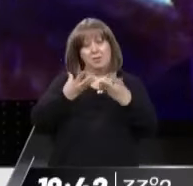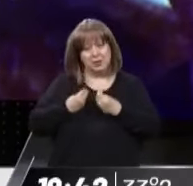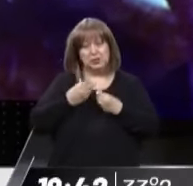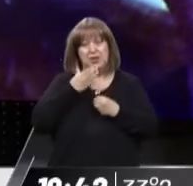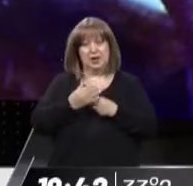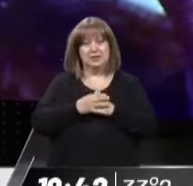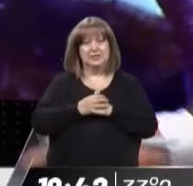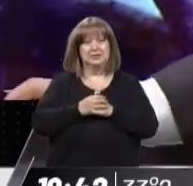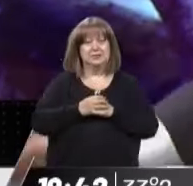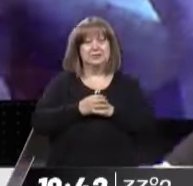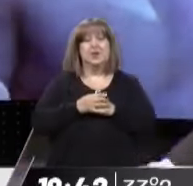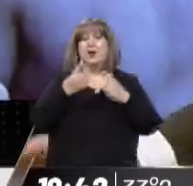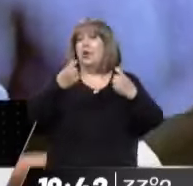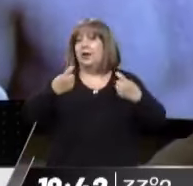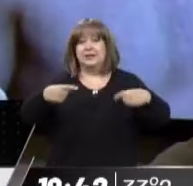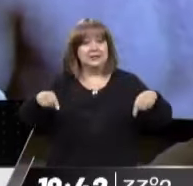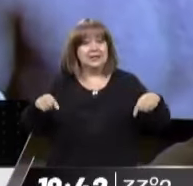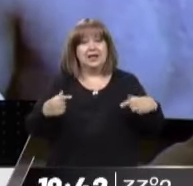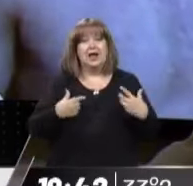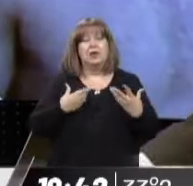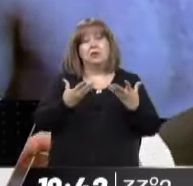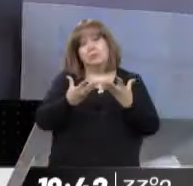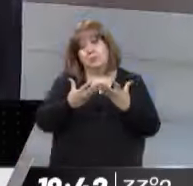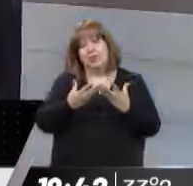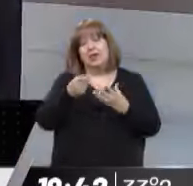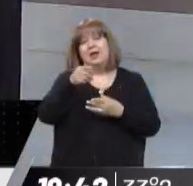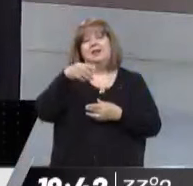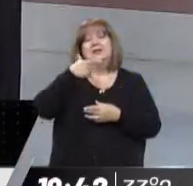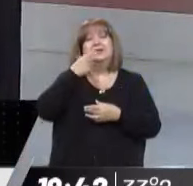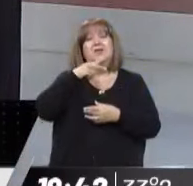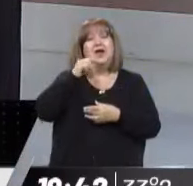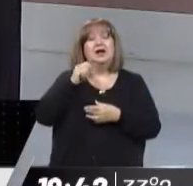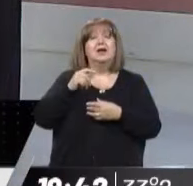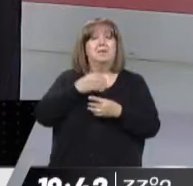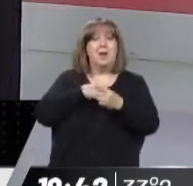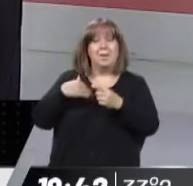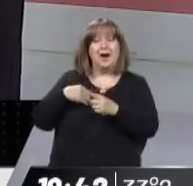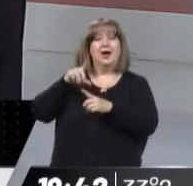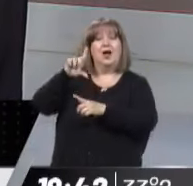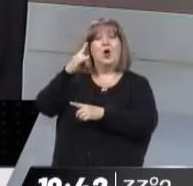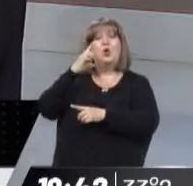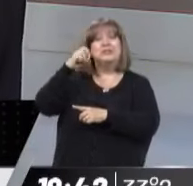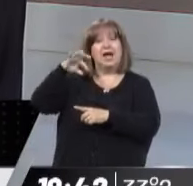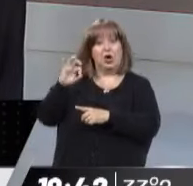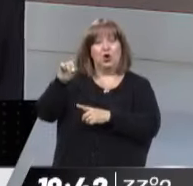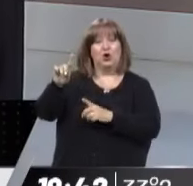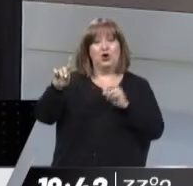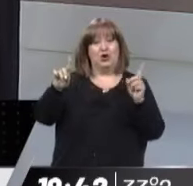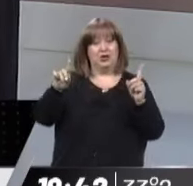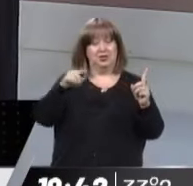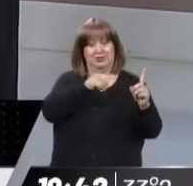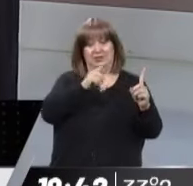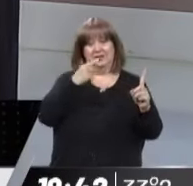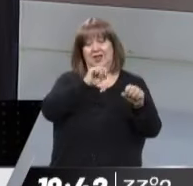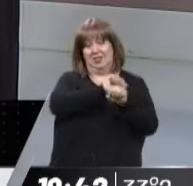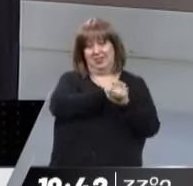me dan. Por favor, es lo que necesite. Es Silvia Potenzone, la mamá de Luciano Moreno, contando cómo están viviendo todo este proceso